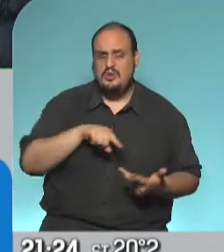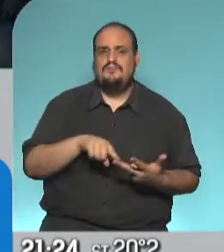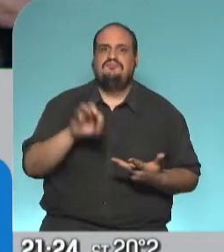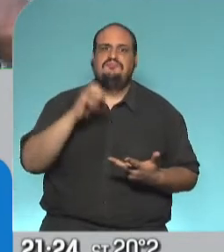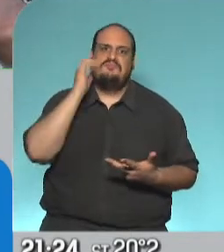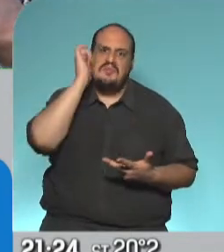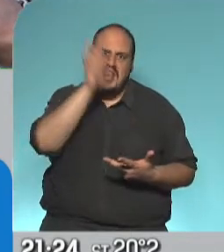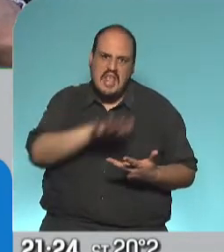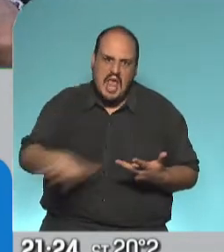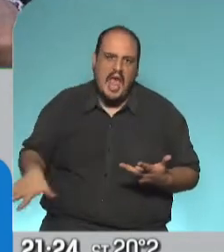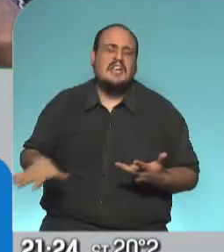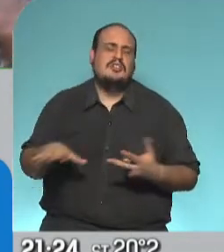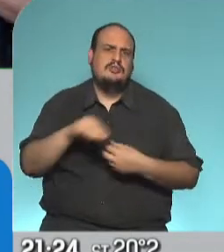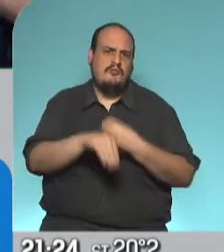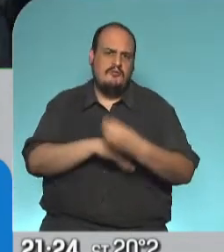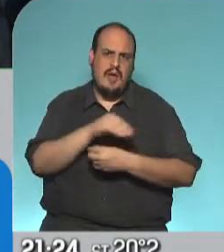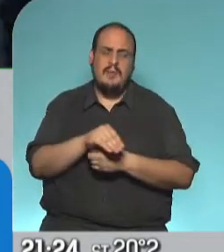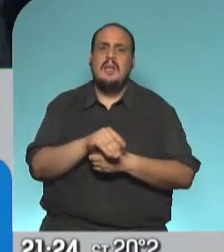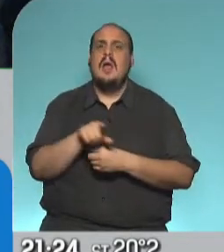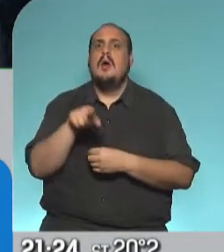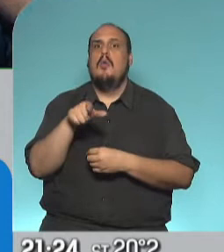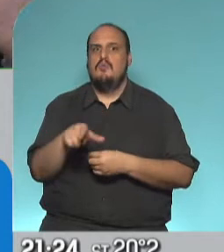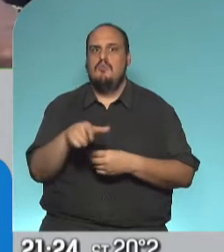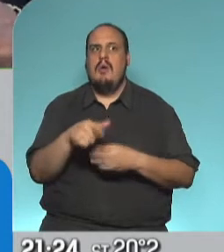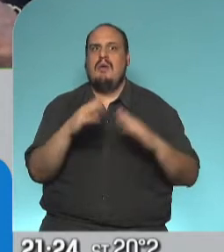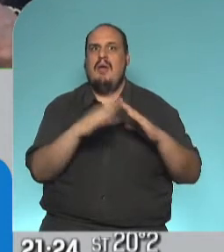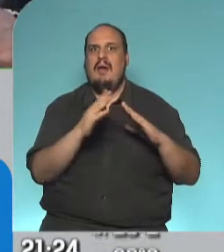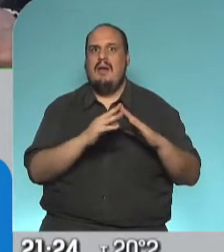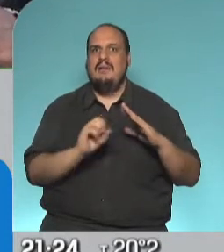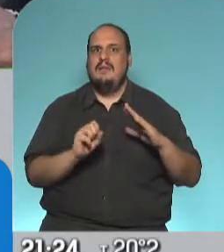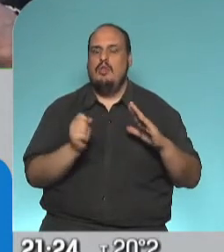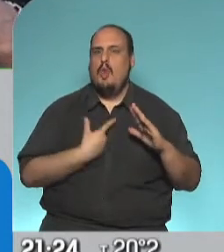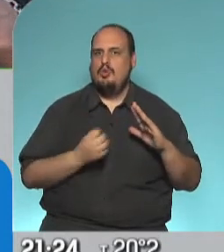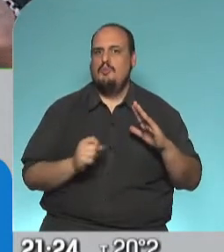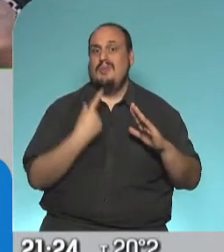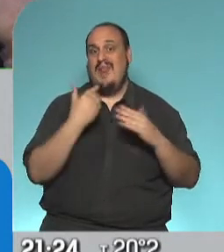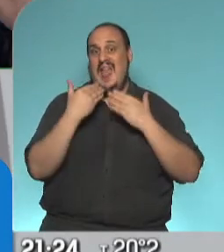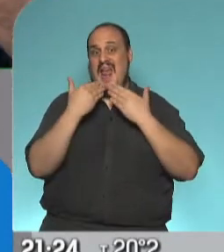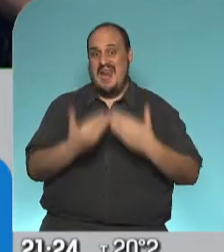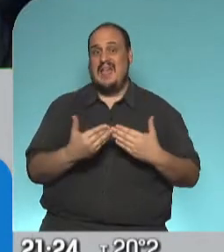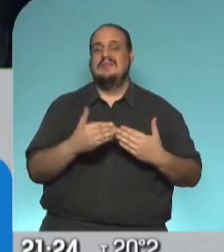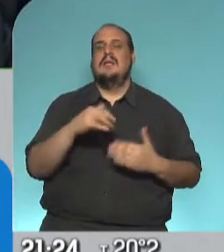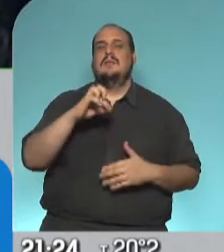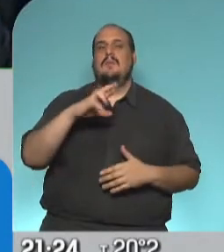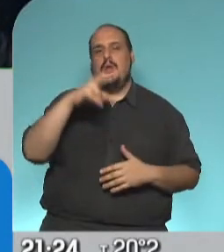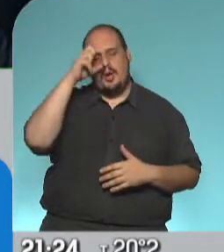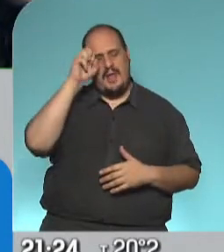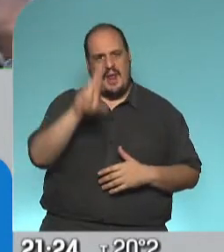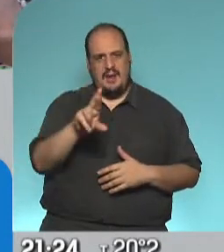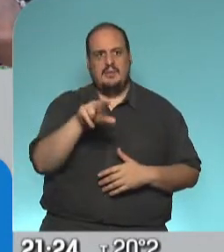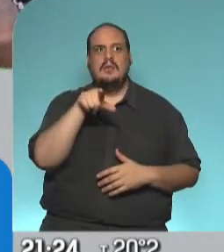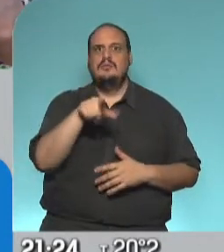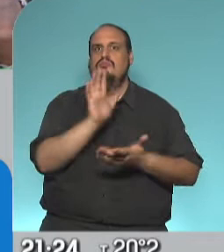los nietos de muchas familias, hayan podido acceder a su primera vivienda a través de Procrear. Y la verdad que es un sello y una